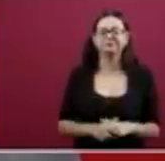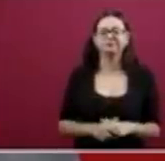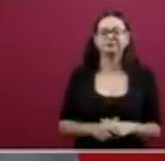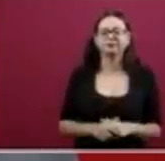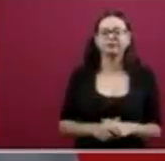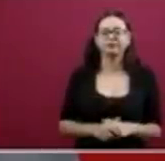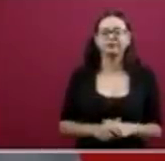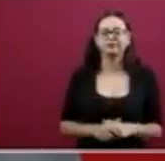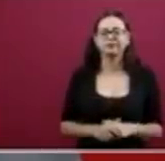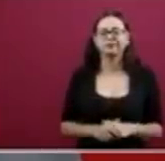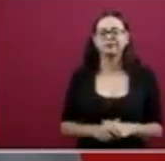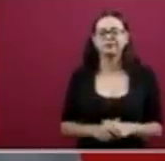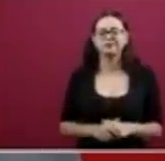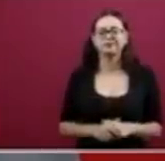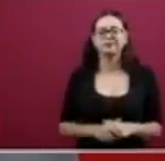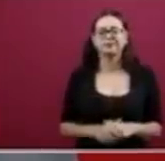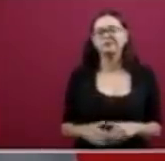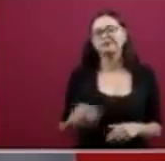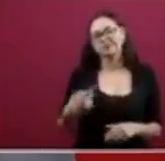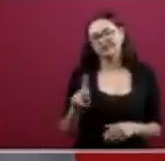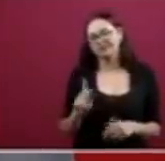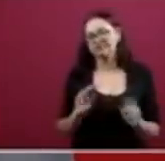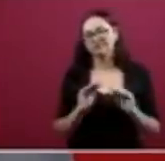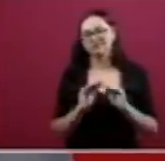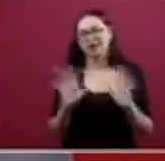van a ser mencionados